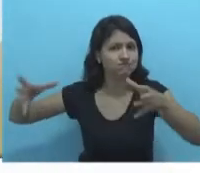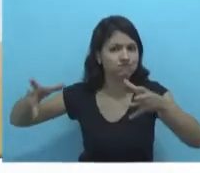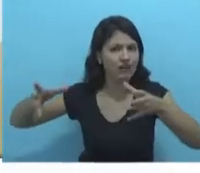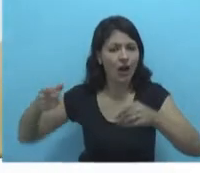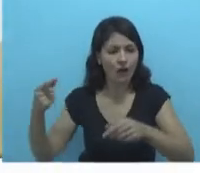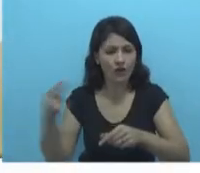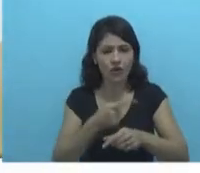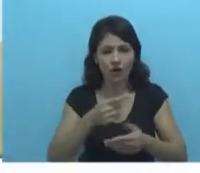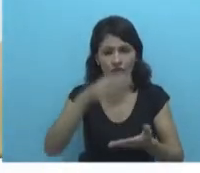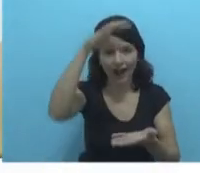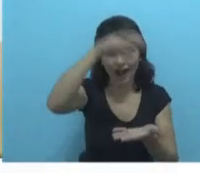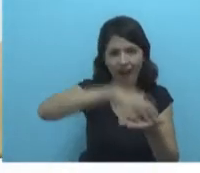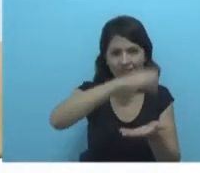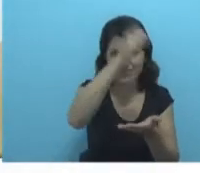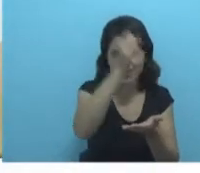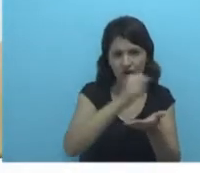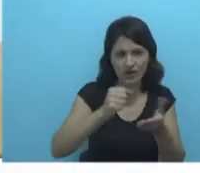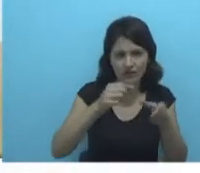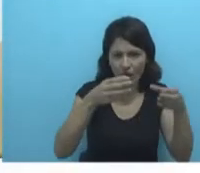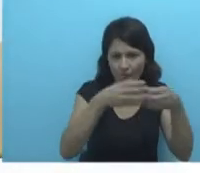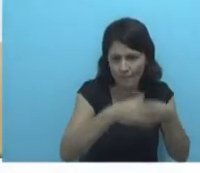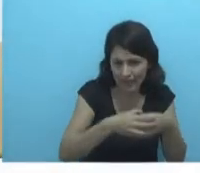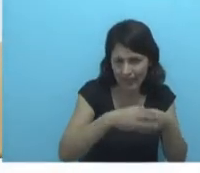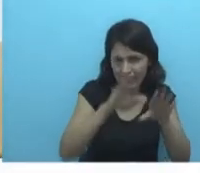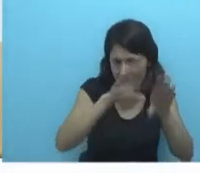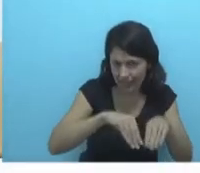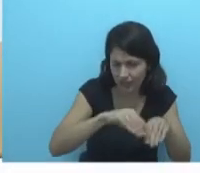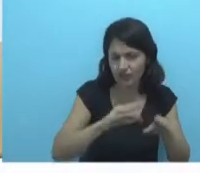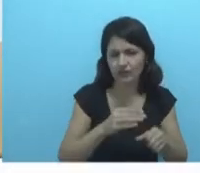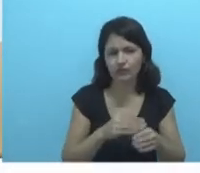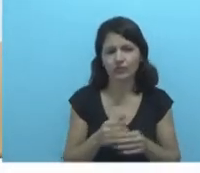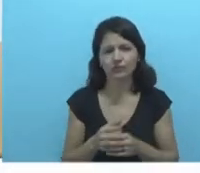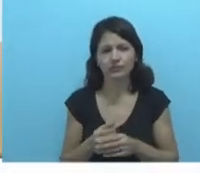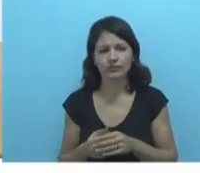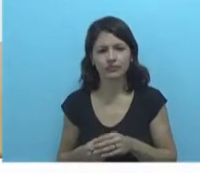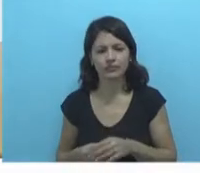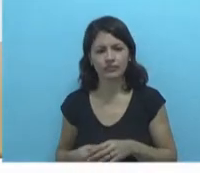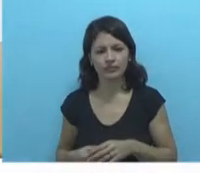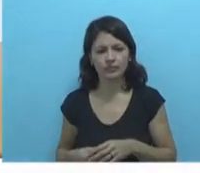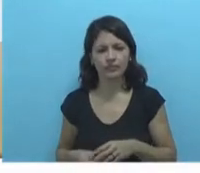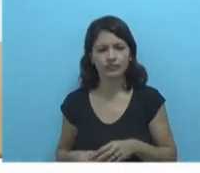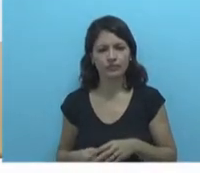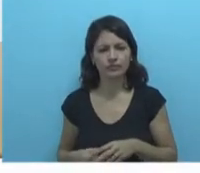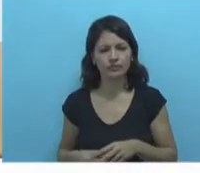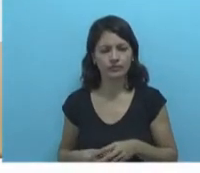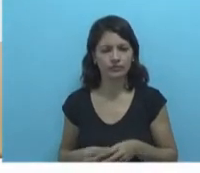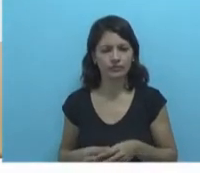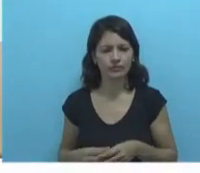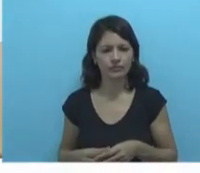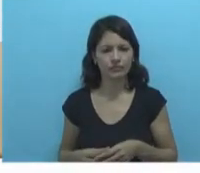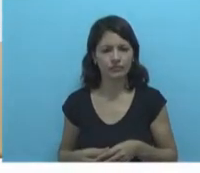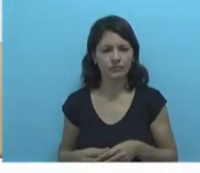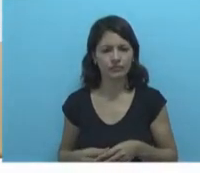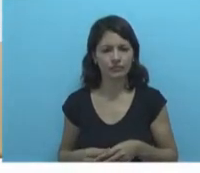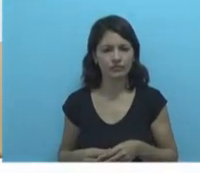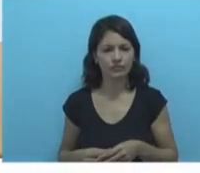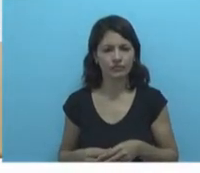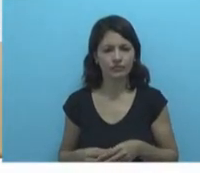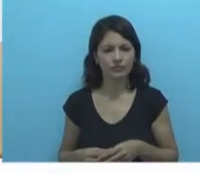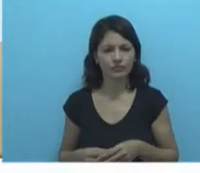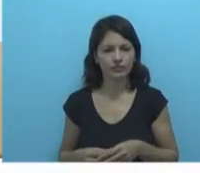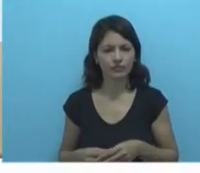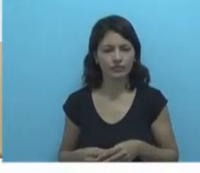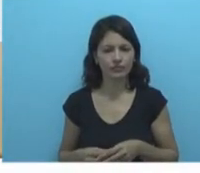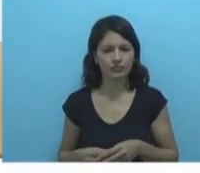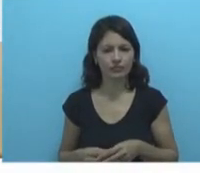eliminando indirectamente, gracias a la bondad de un gobierno que está muy preocupado por la mesa de los argentinos,